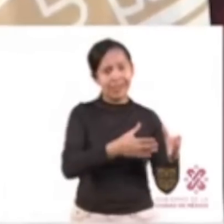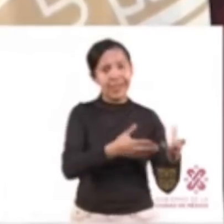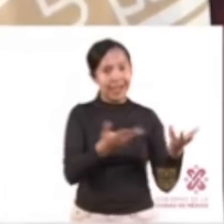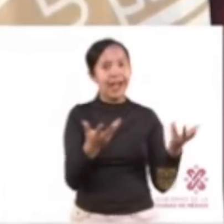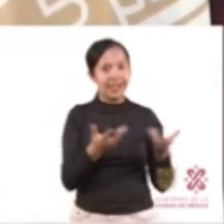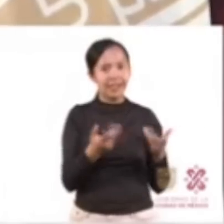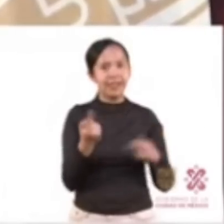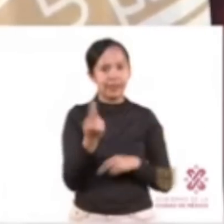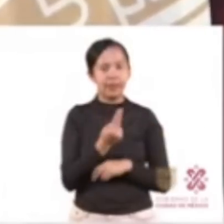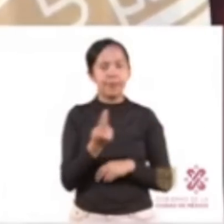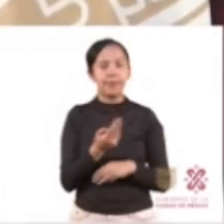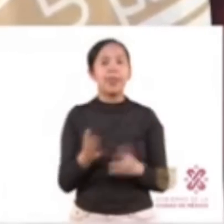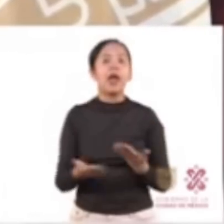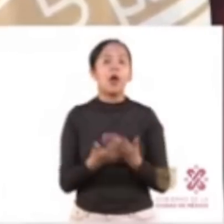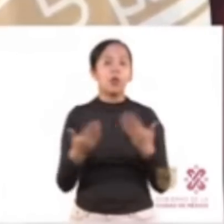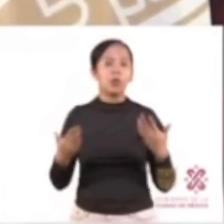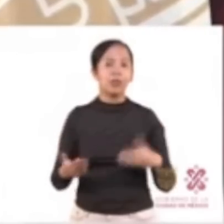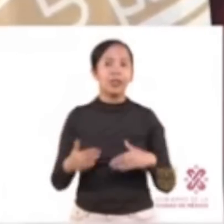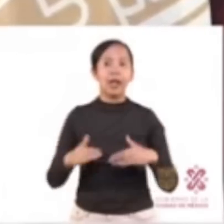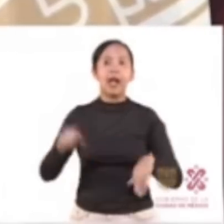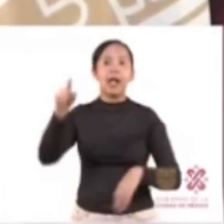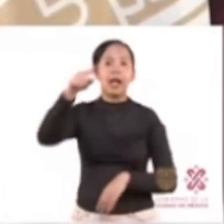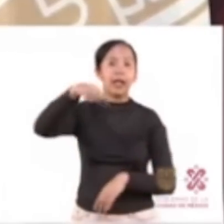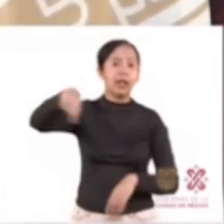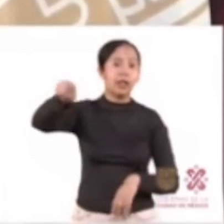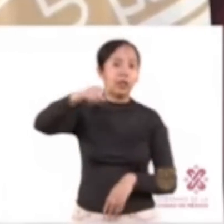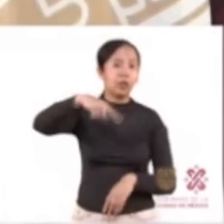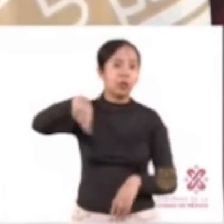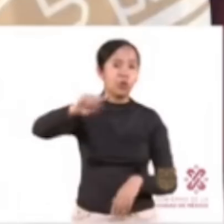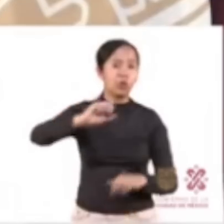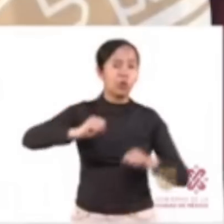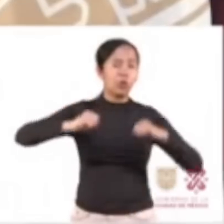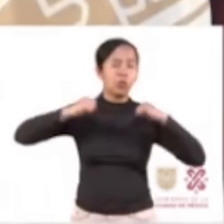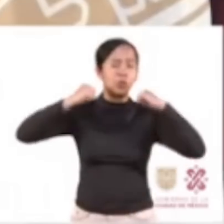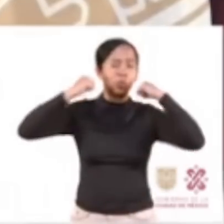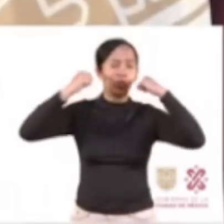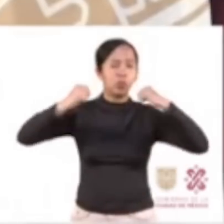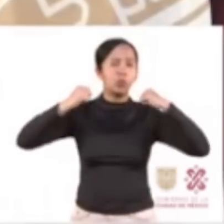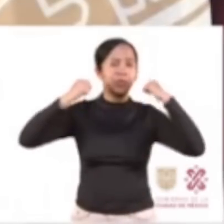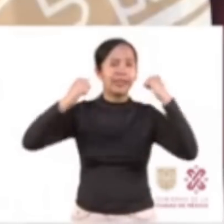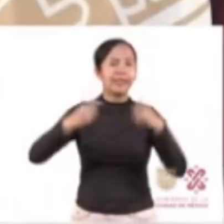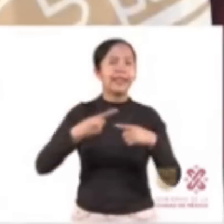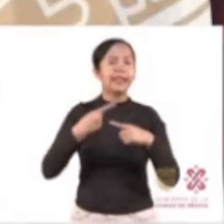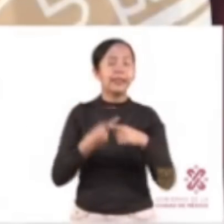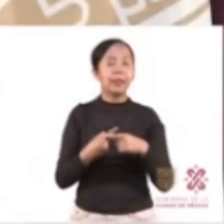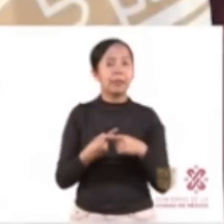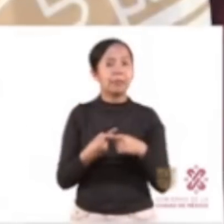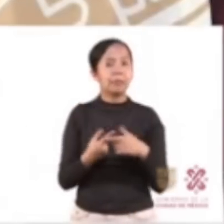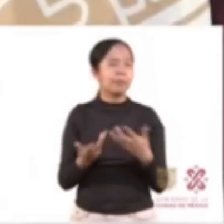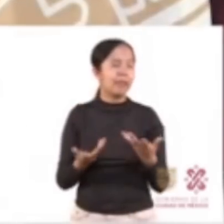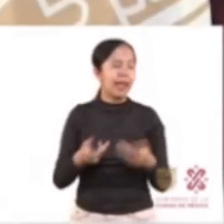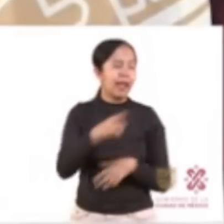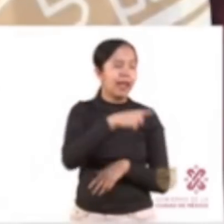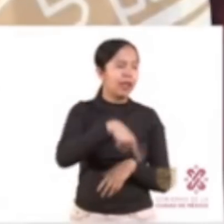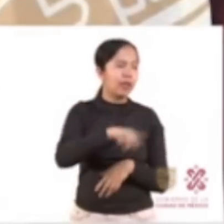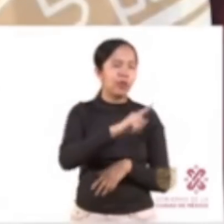Quienes están manifestando afuera del Congreso, pues es quienes no quieren la justicia,